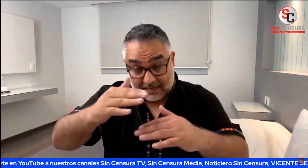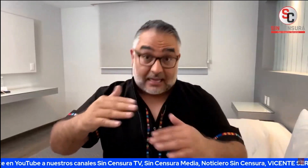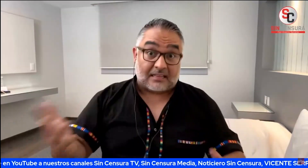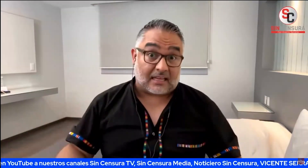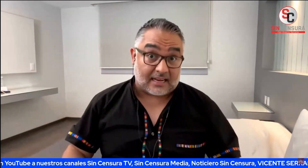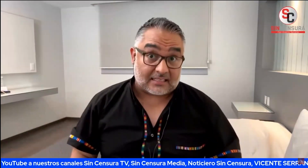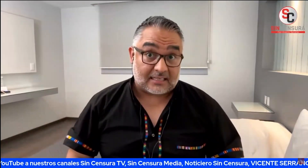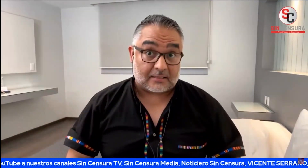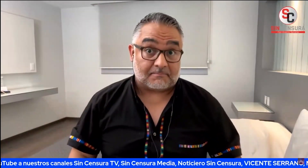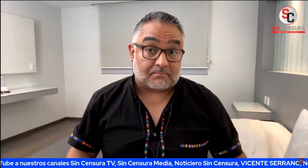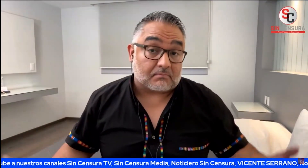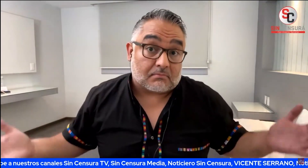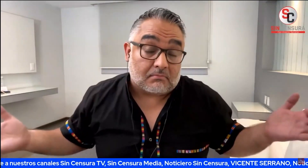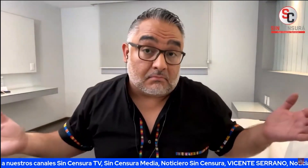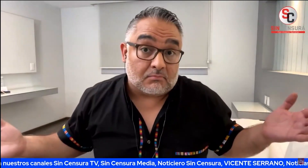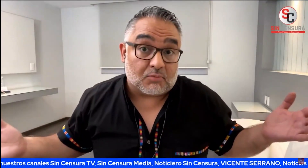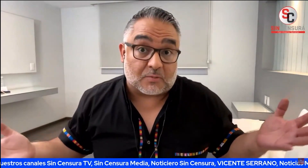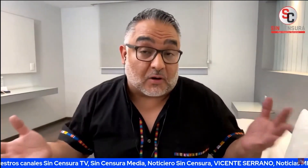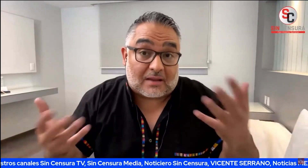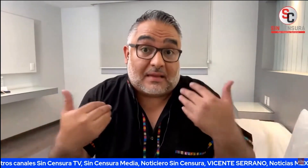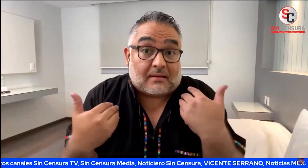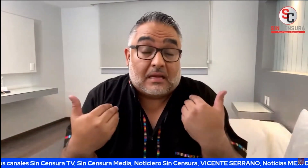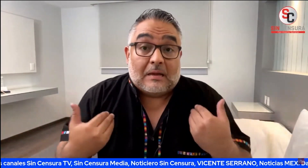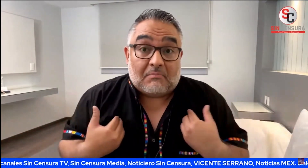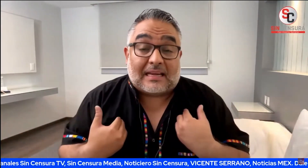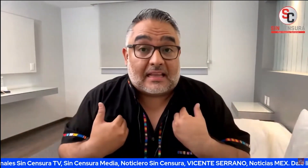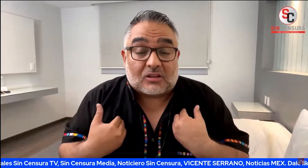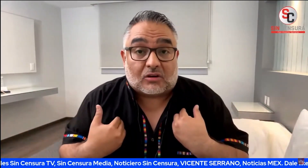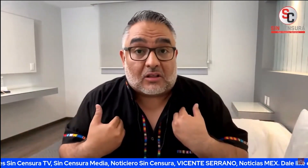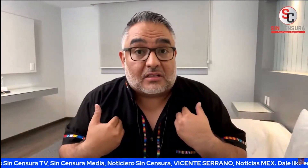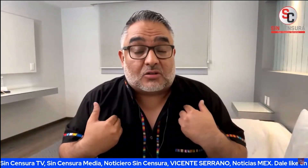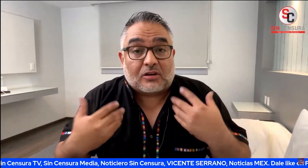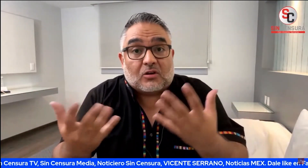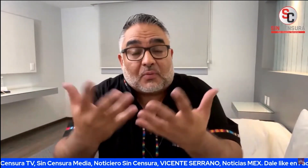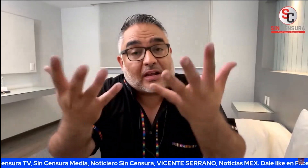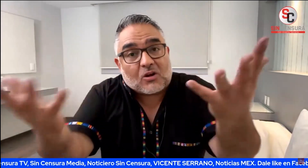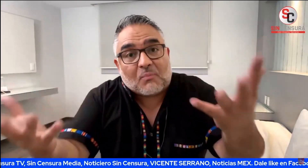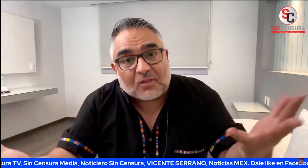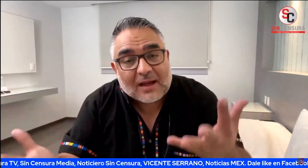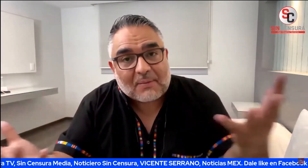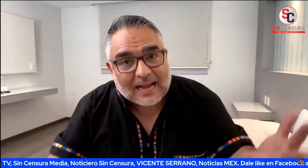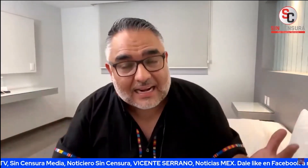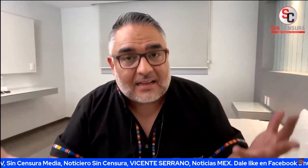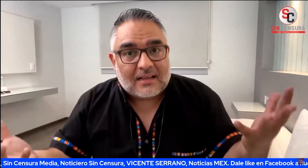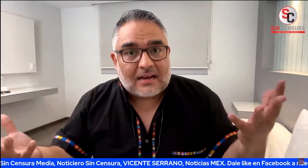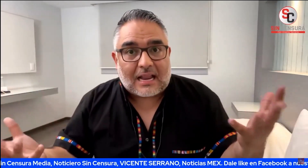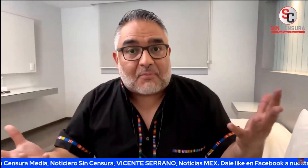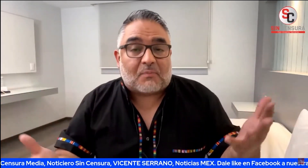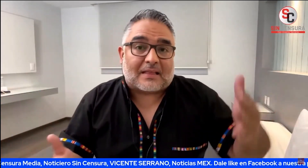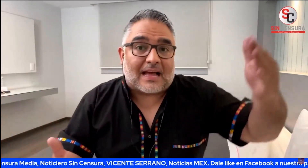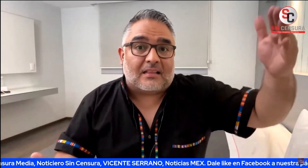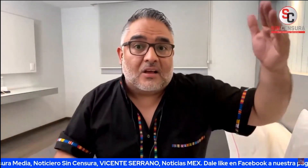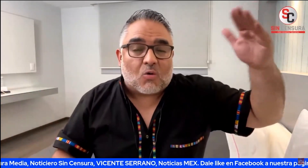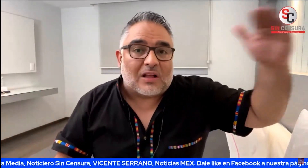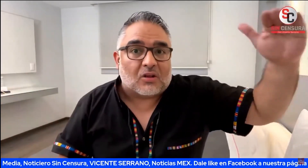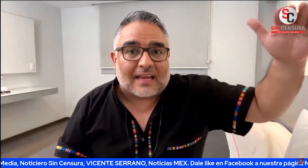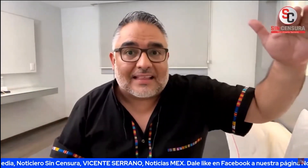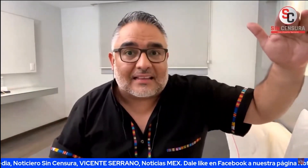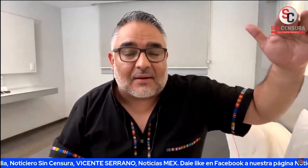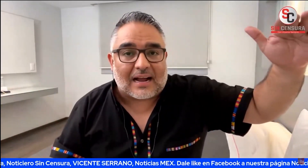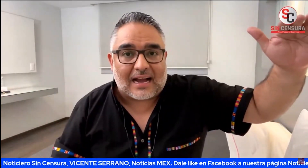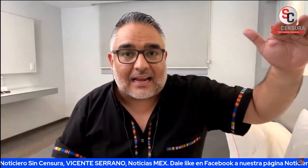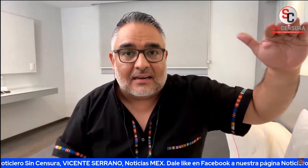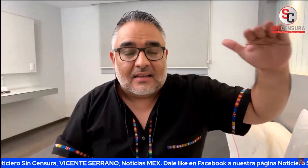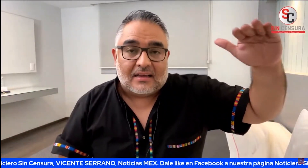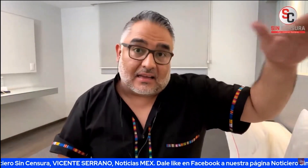de intereses, pues porque mi crédito quedó destruido, porque no podía pagar la propiedad cuando dejé